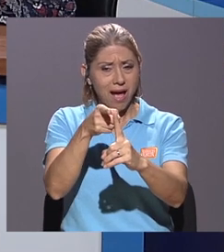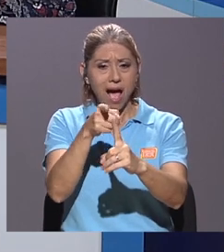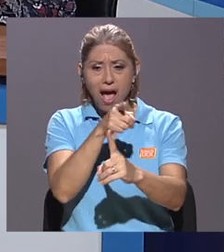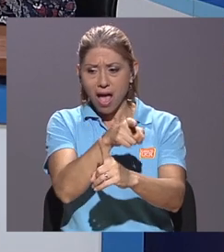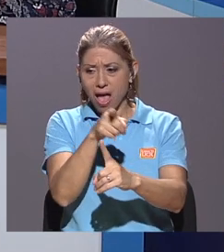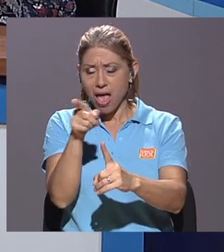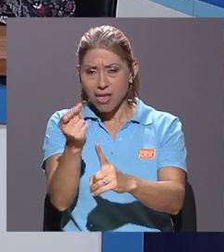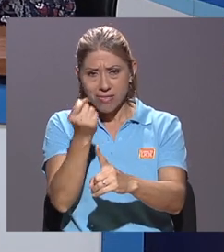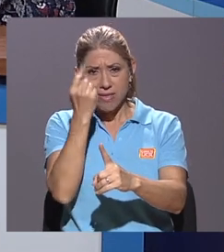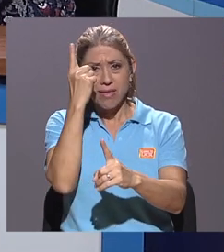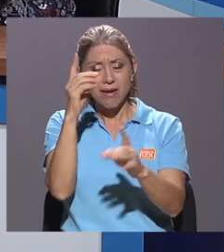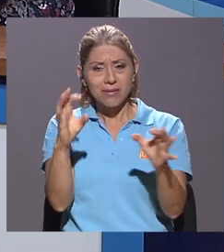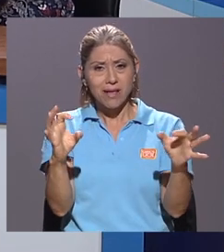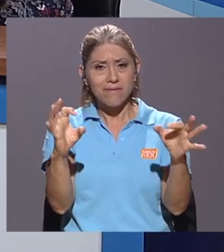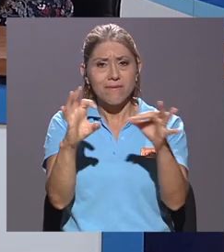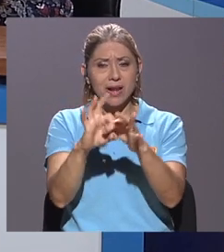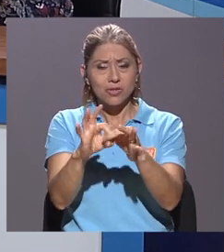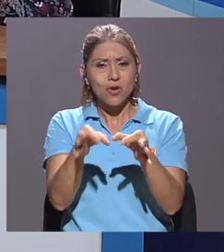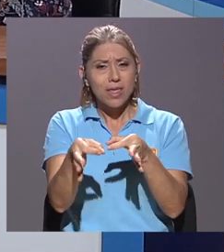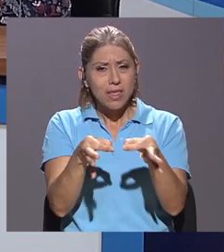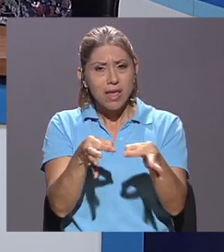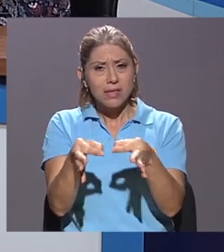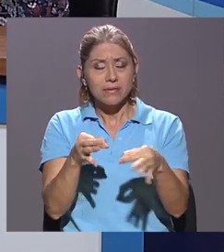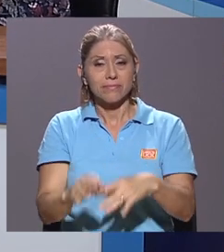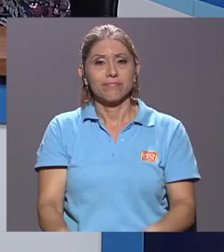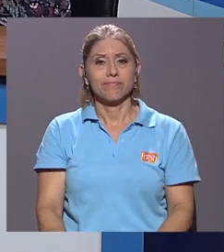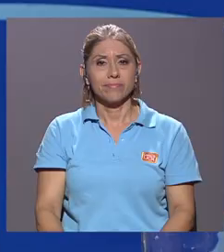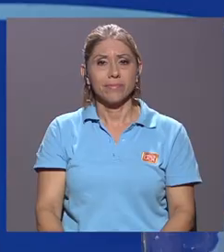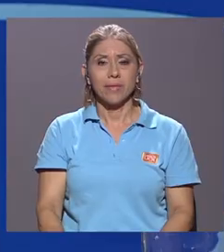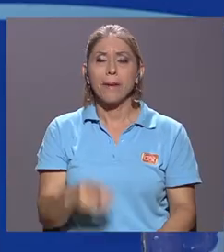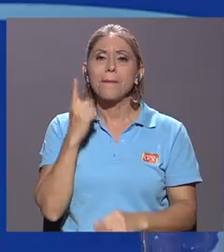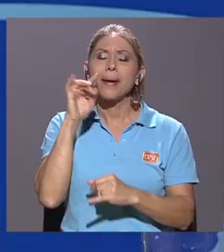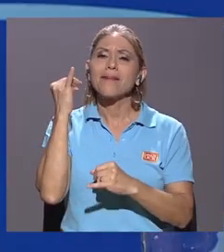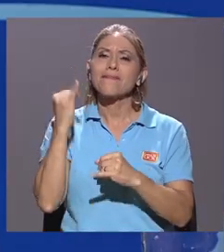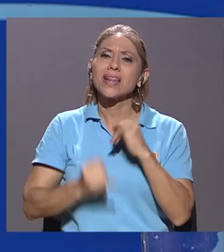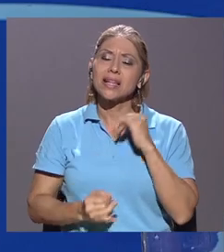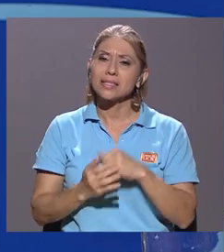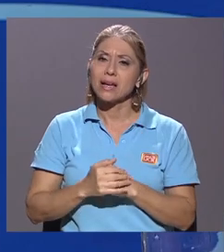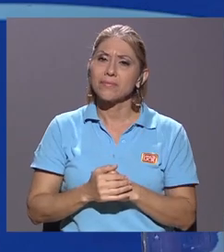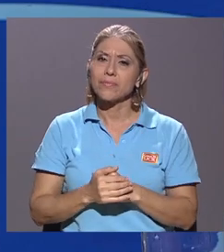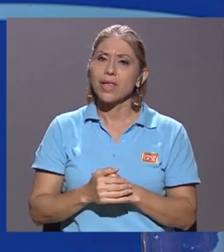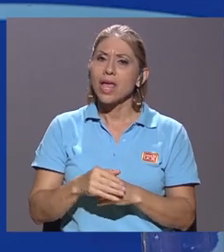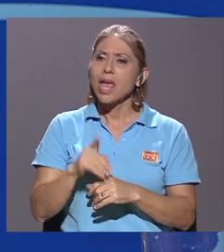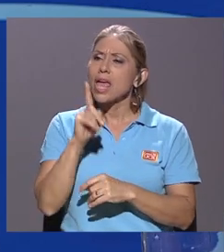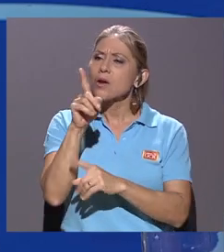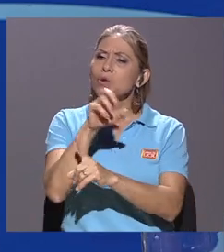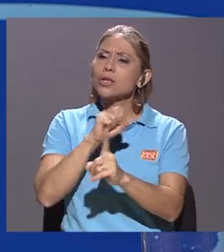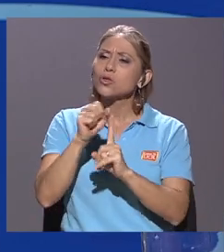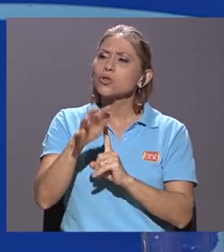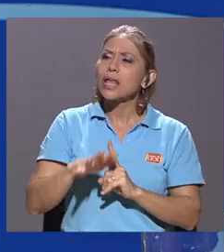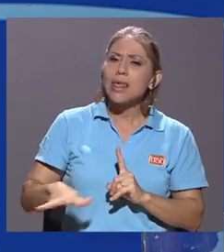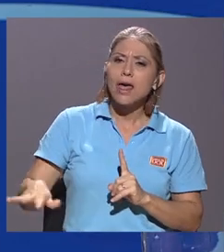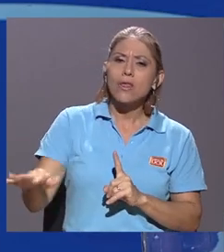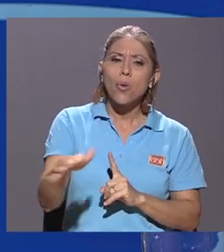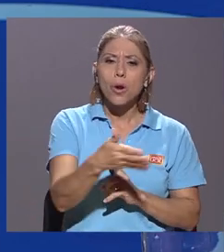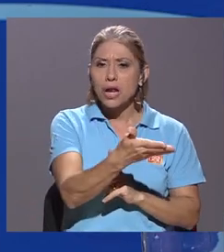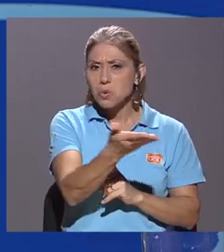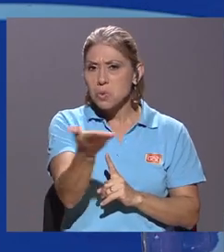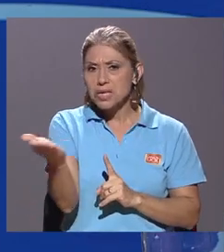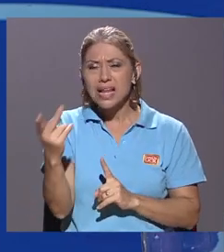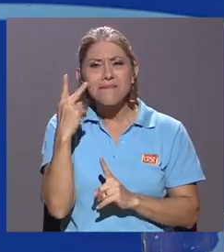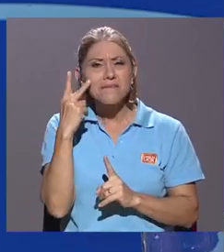describir la mejor profesor para finalizar en una sociedad como la nuestra donde inclusive vemos grandes